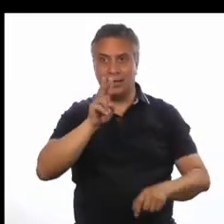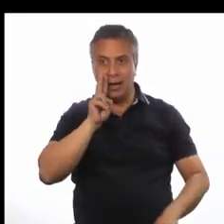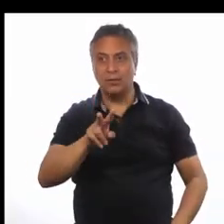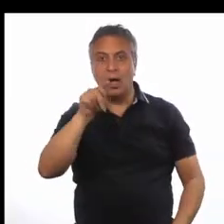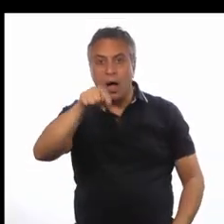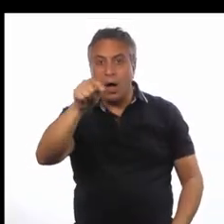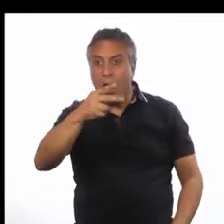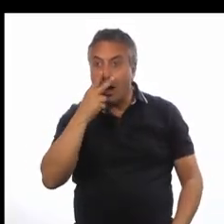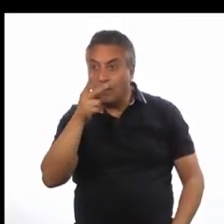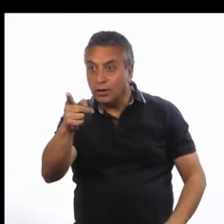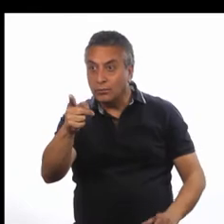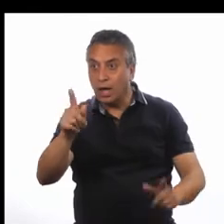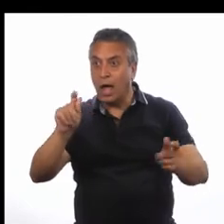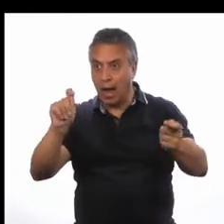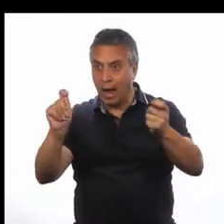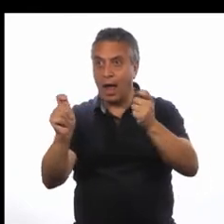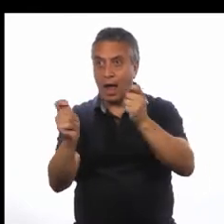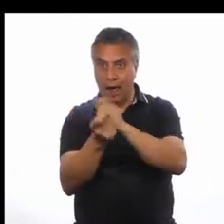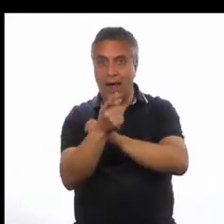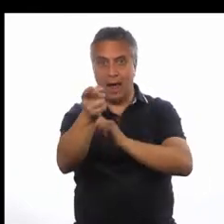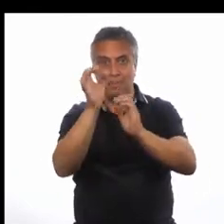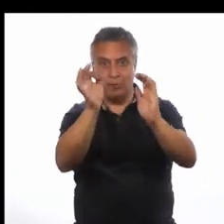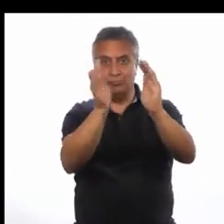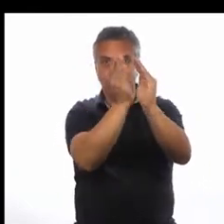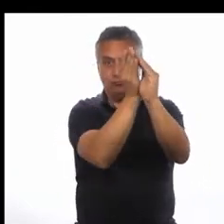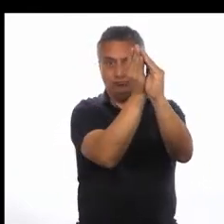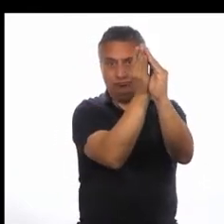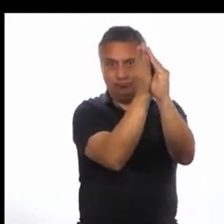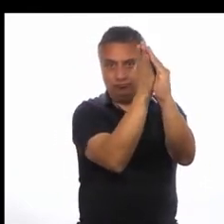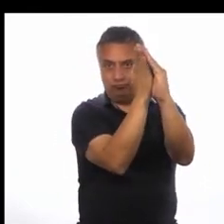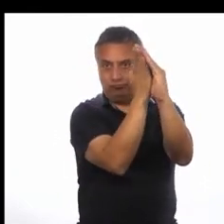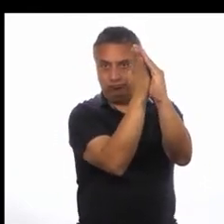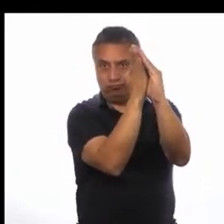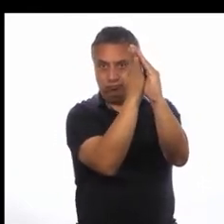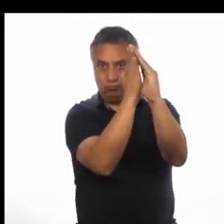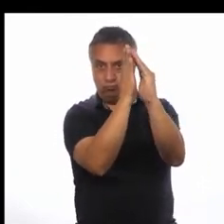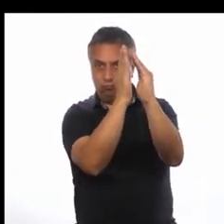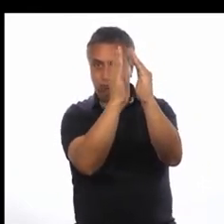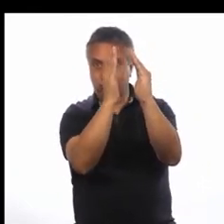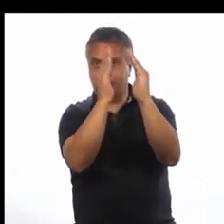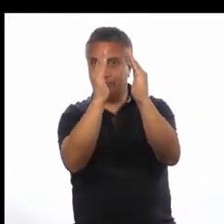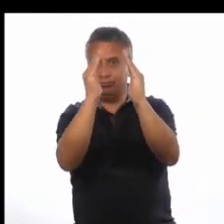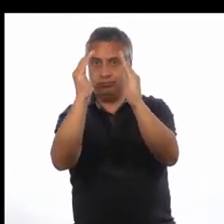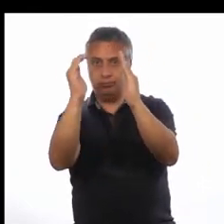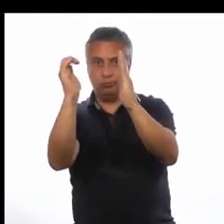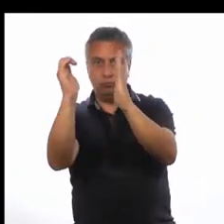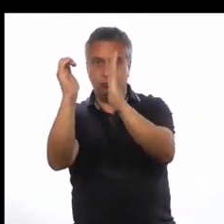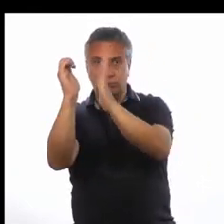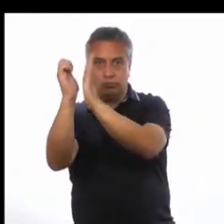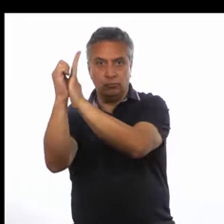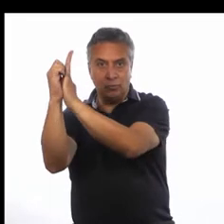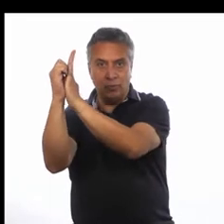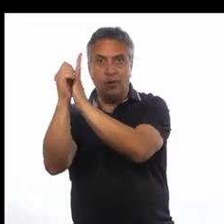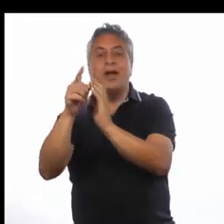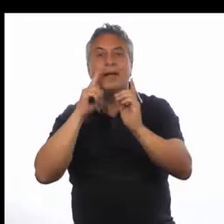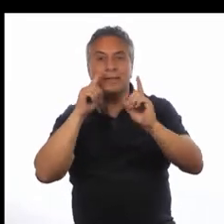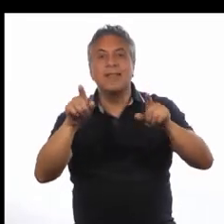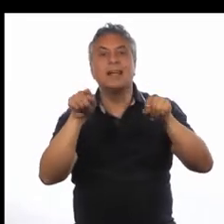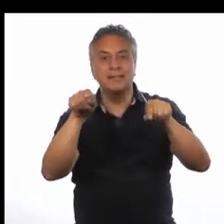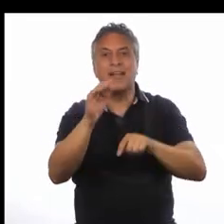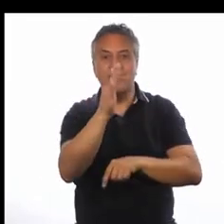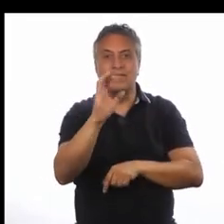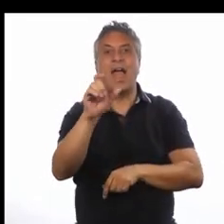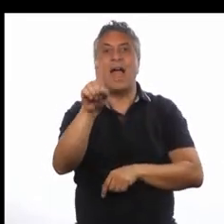ven ahora cambia. Las sombras sobre la Luna, vistas desde la Tierra, van cambiando en el tiempo. Esto es lo que produce las fases de la